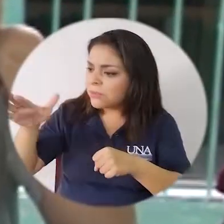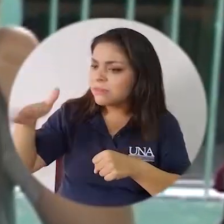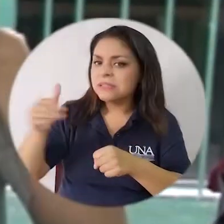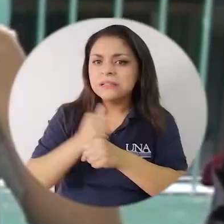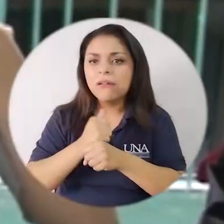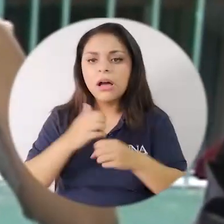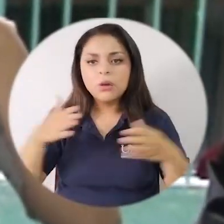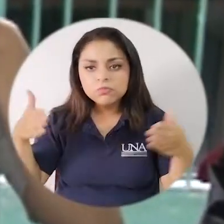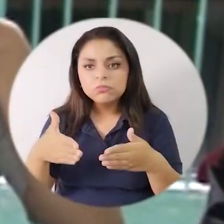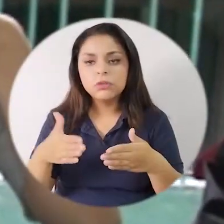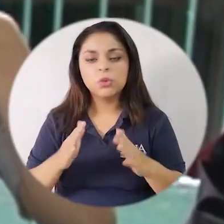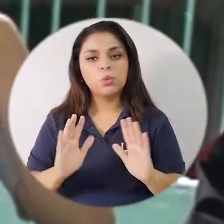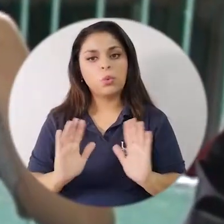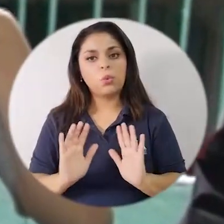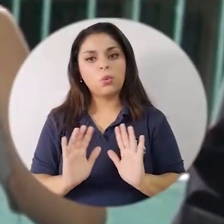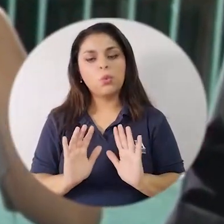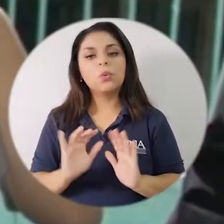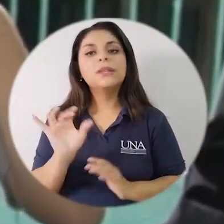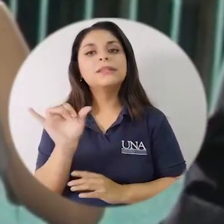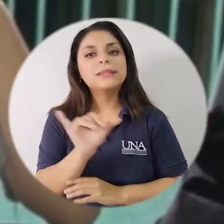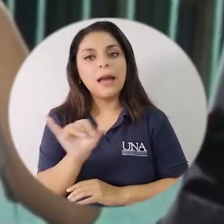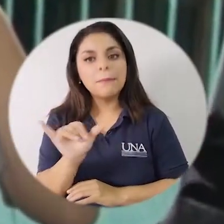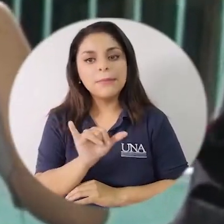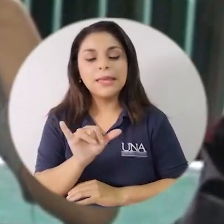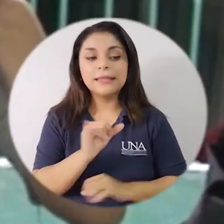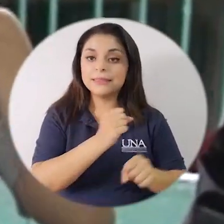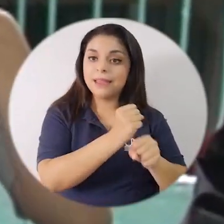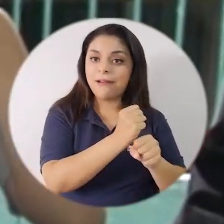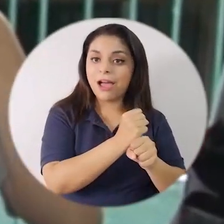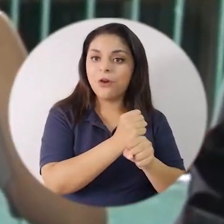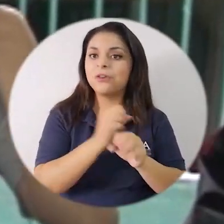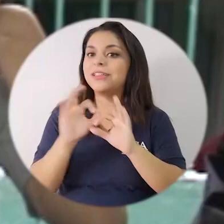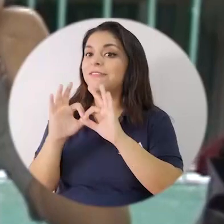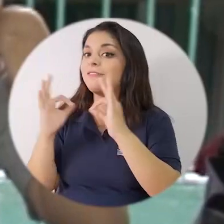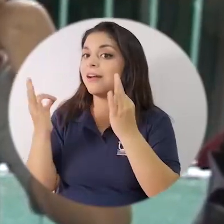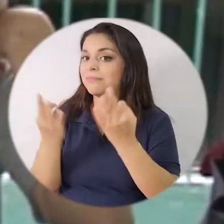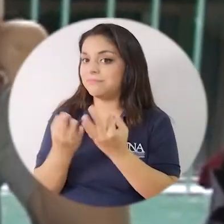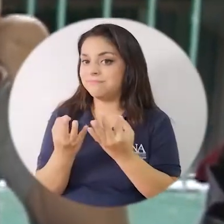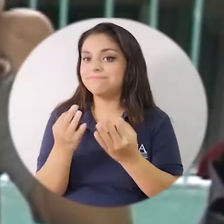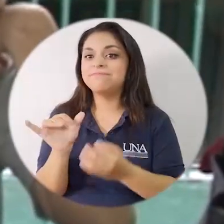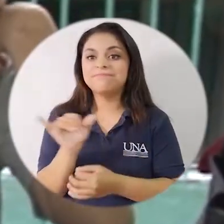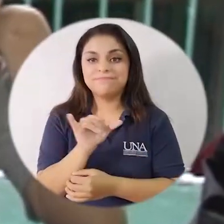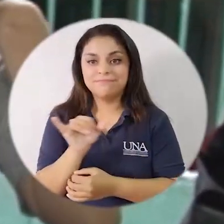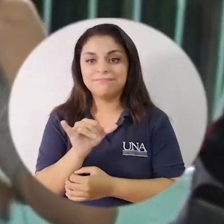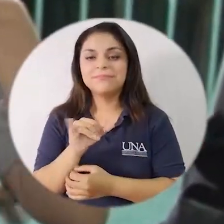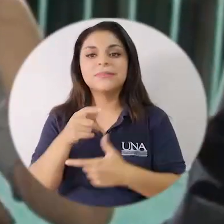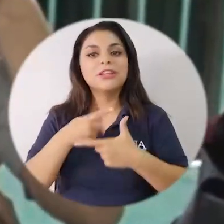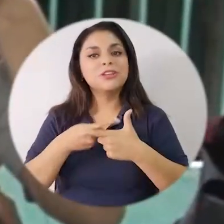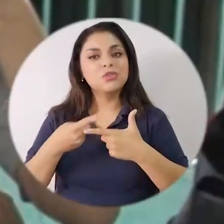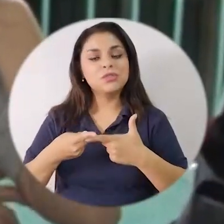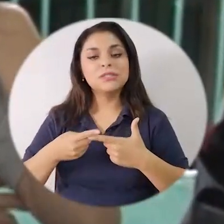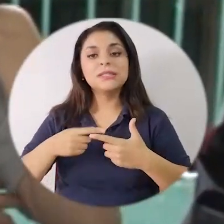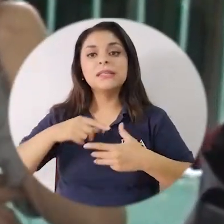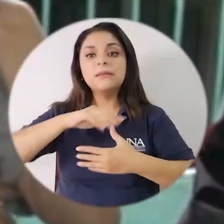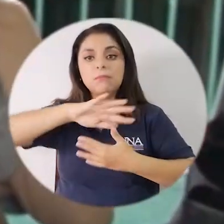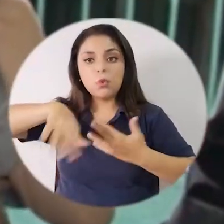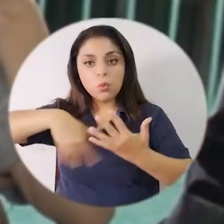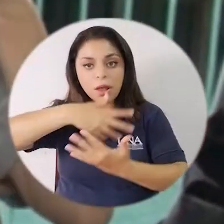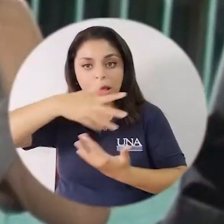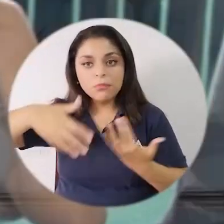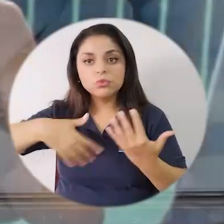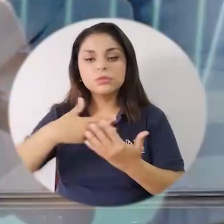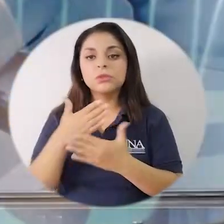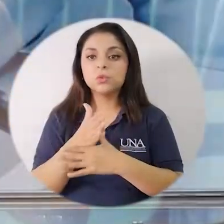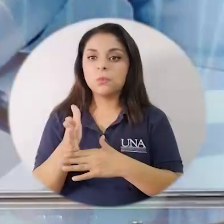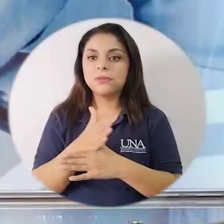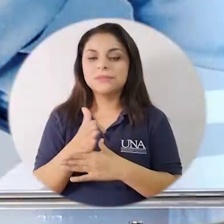trabajando, vaya, haga esto, pero no, o sea, también está el trabajo y está la familia. Entonces, si todos nos